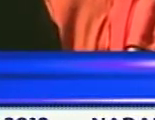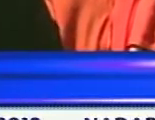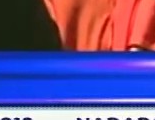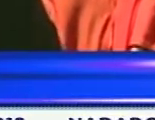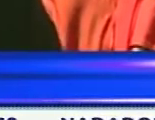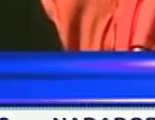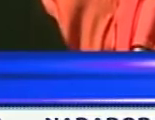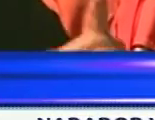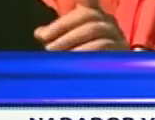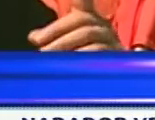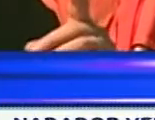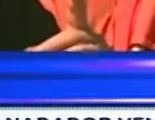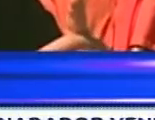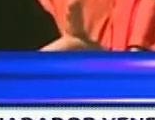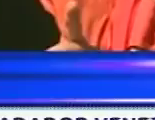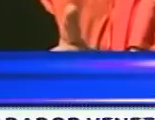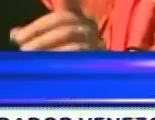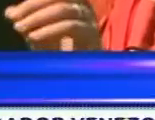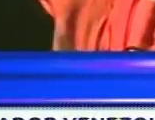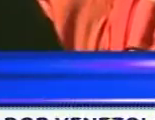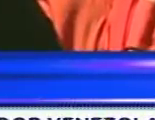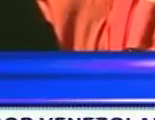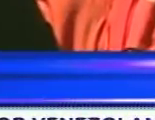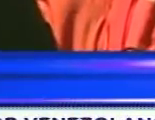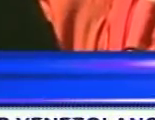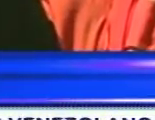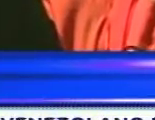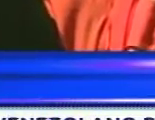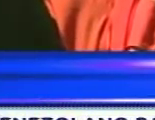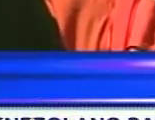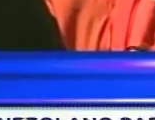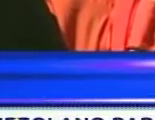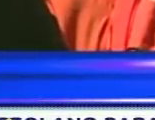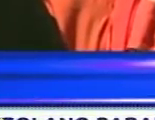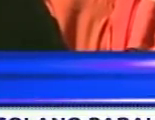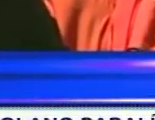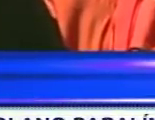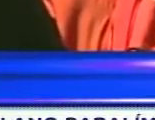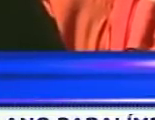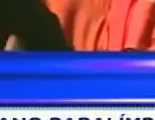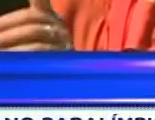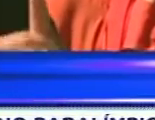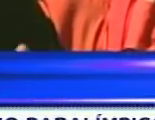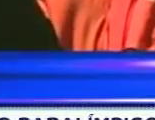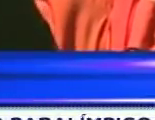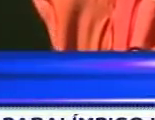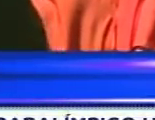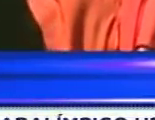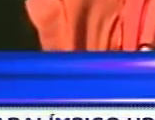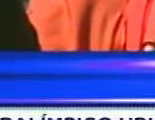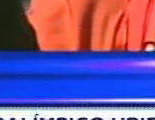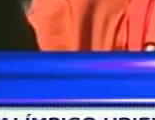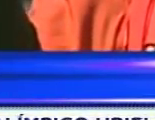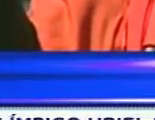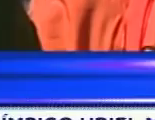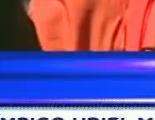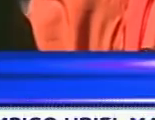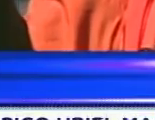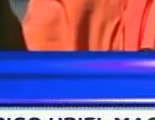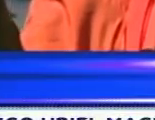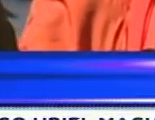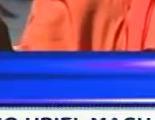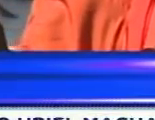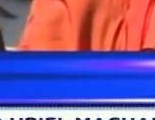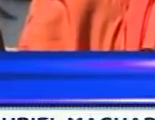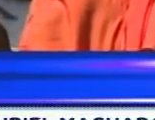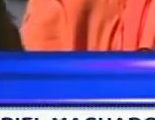bienvenidas a la patria del inmarcesible héroe, libertador Simón Bolívar y de